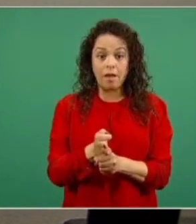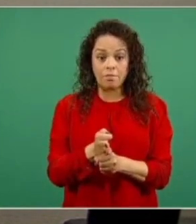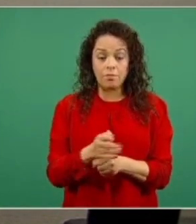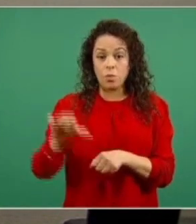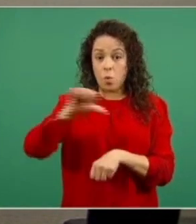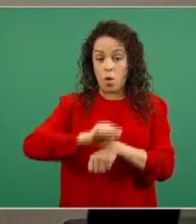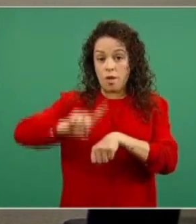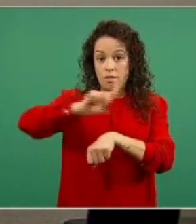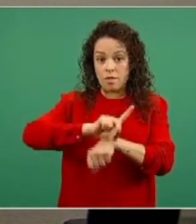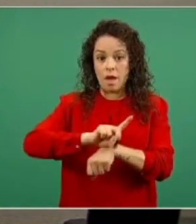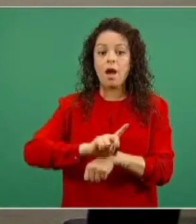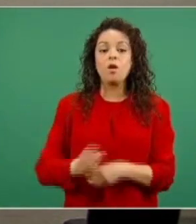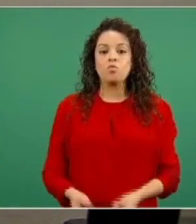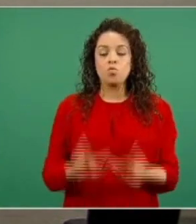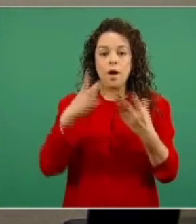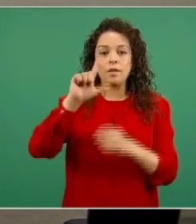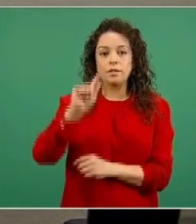de hoy,